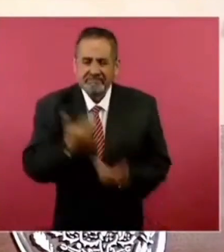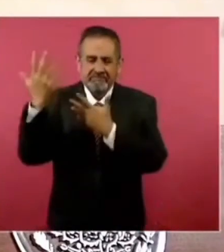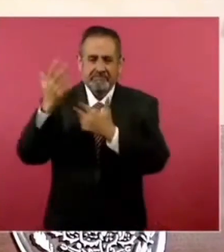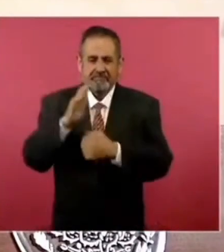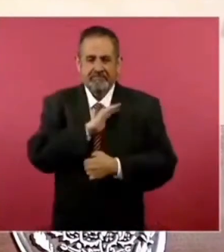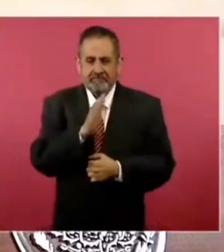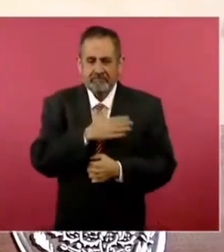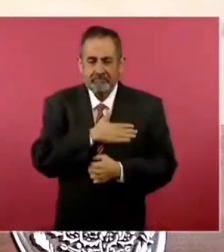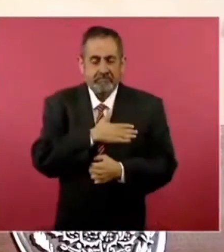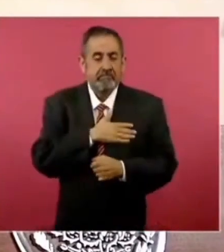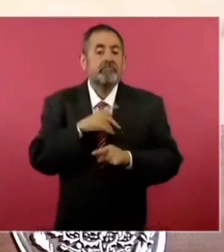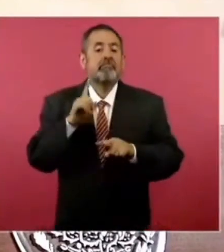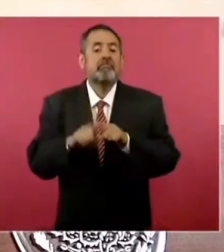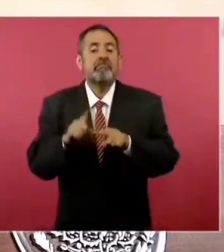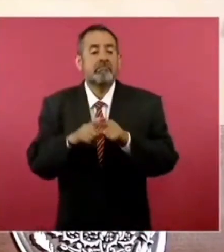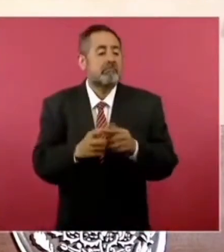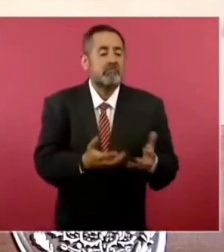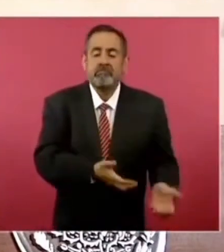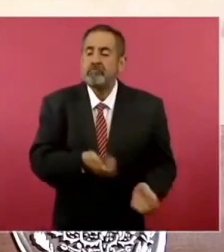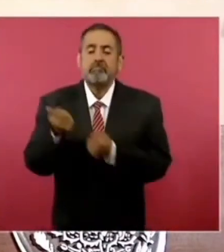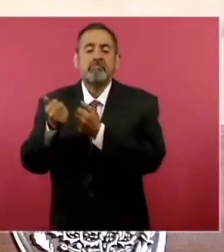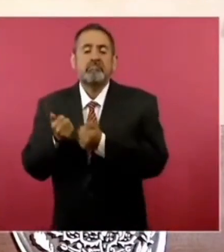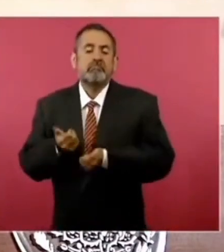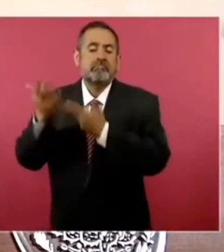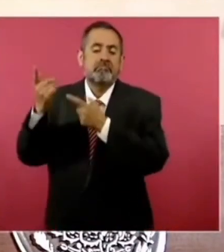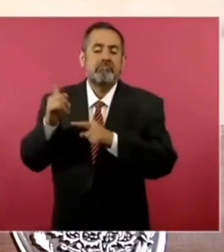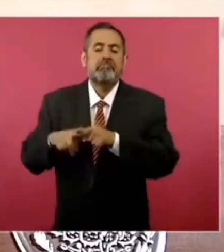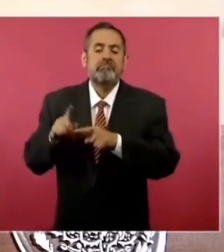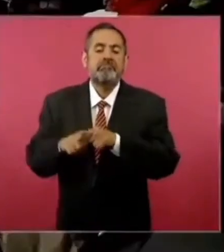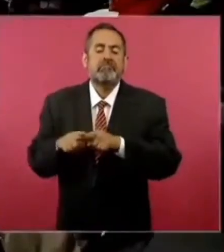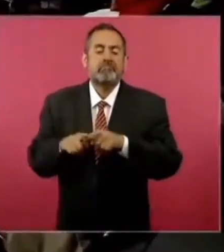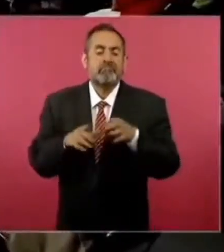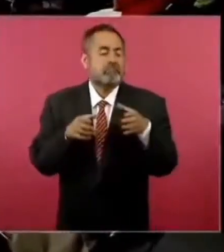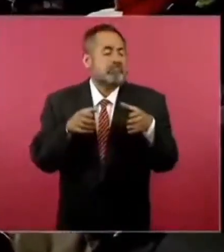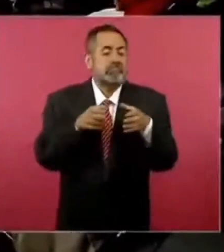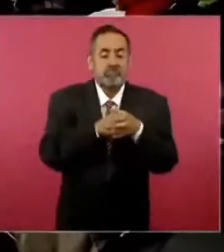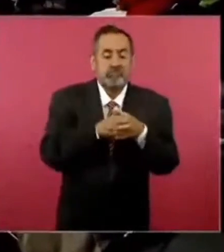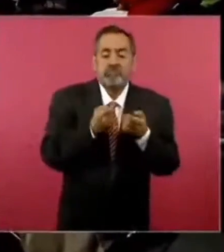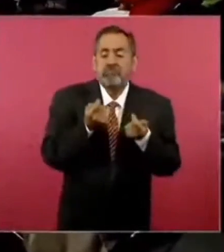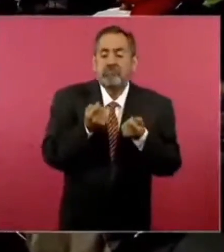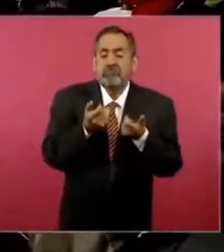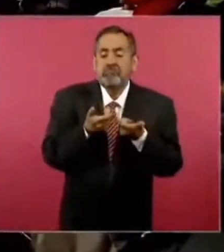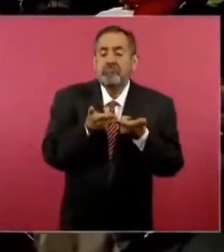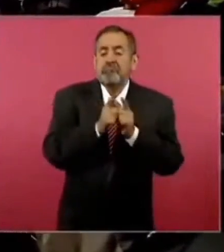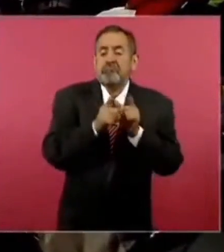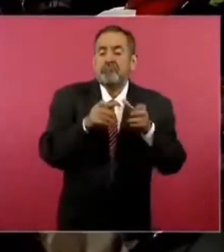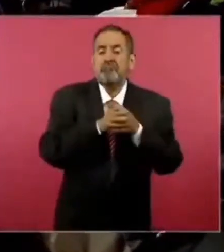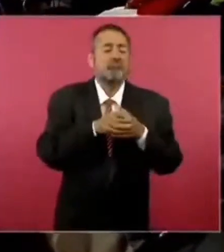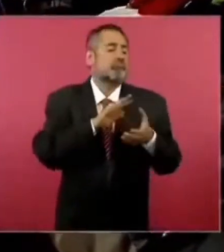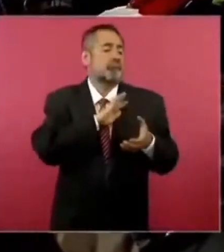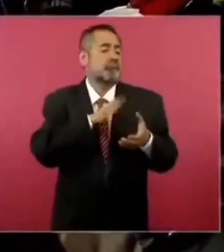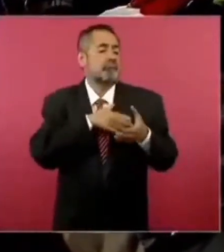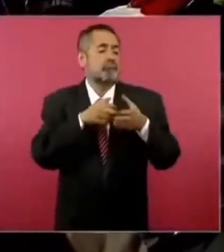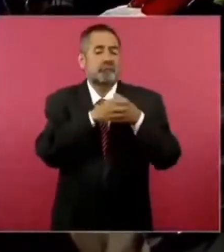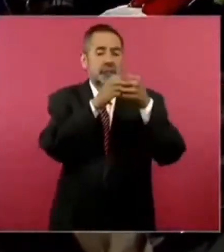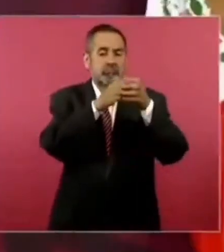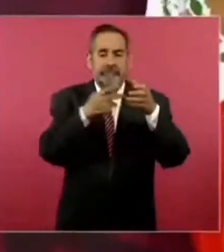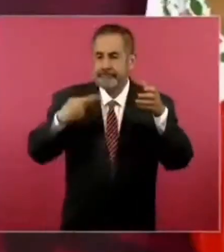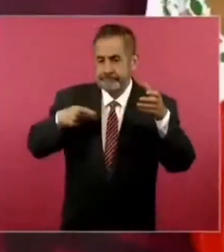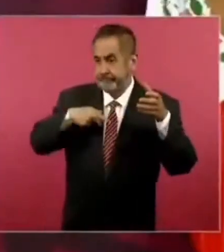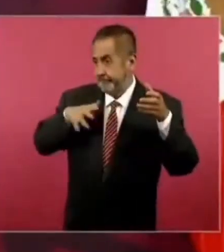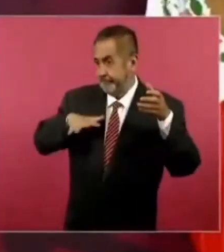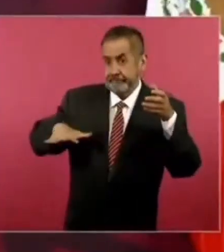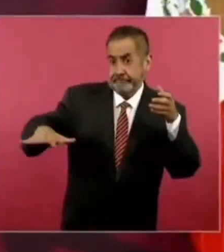los beneficios de ese saqueo eran para la élite española, no para el